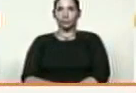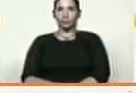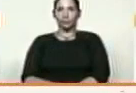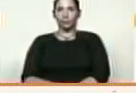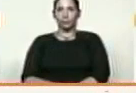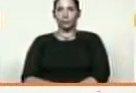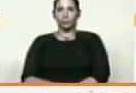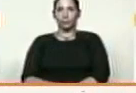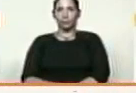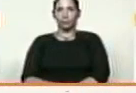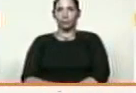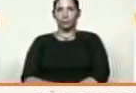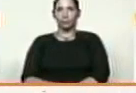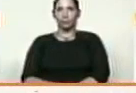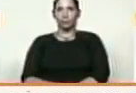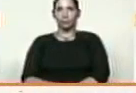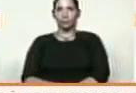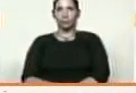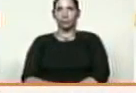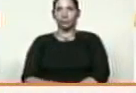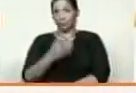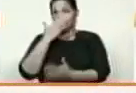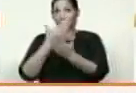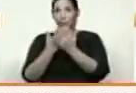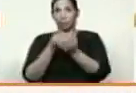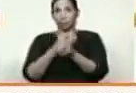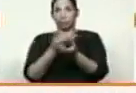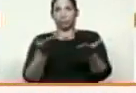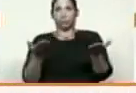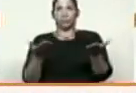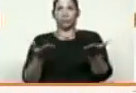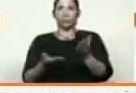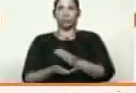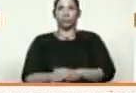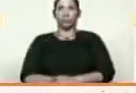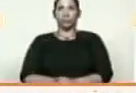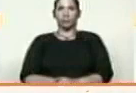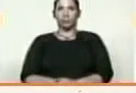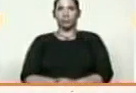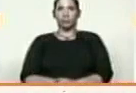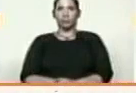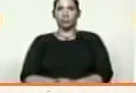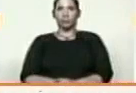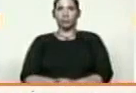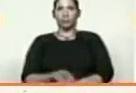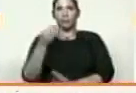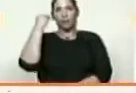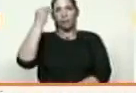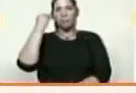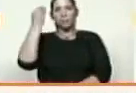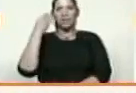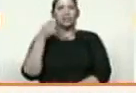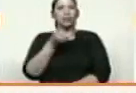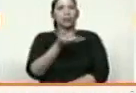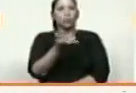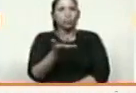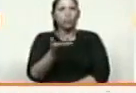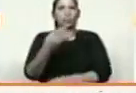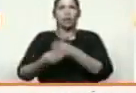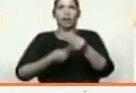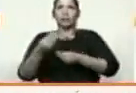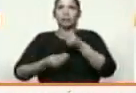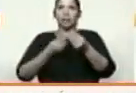Y Mosquera le dice, y frente a todo esto, ¿qué piensa usted hacer ahora? Y de